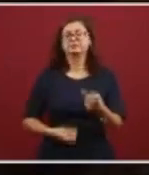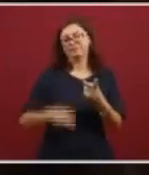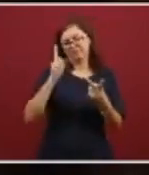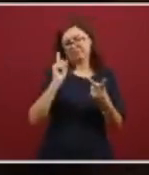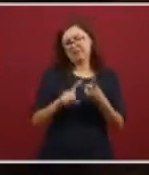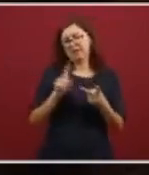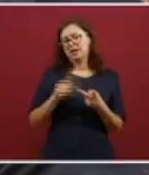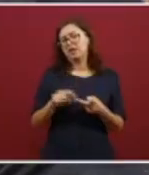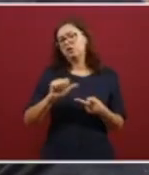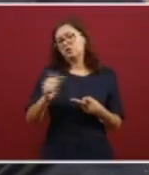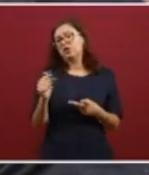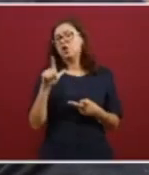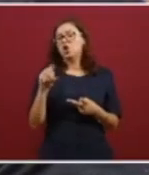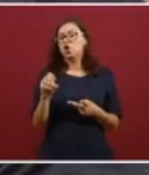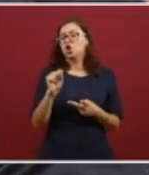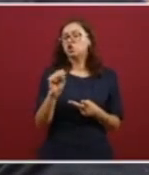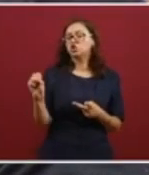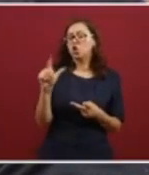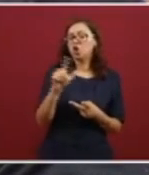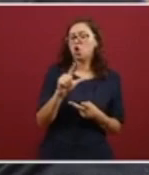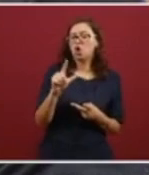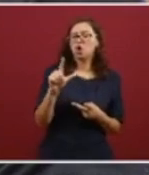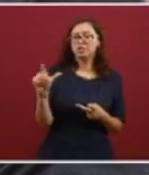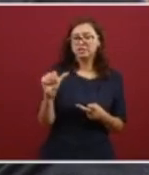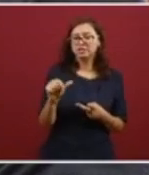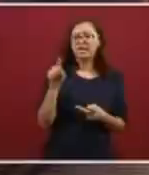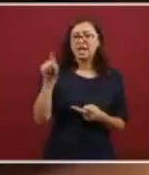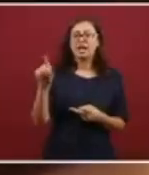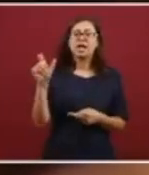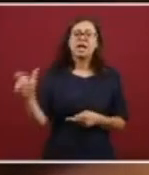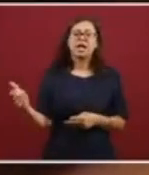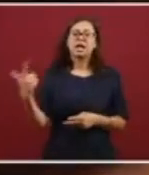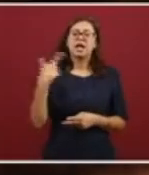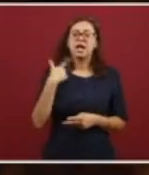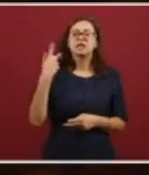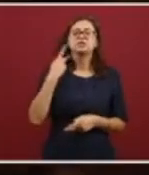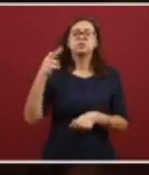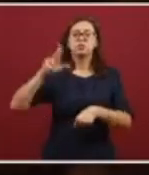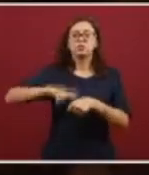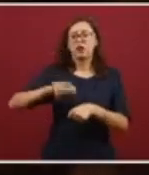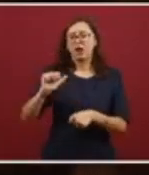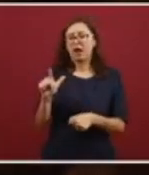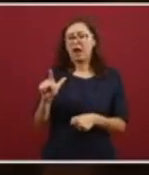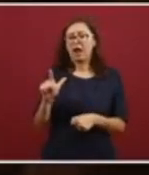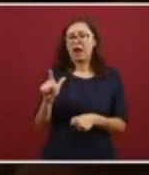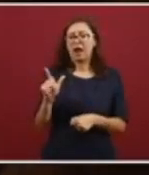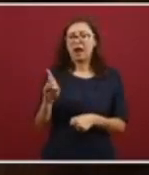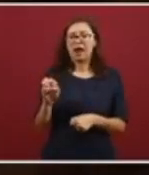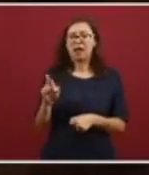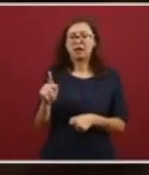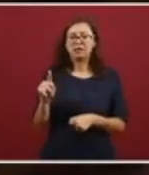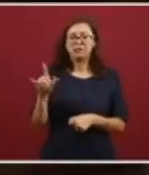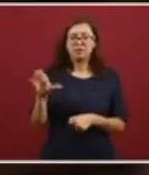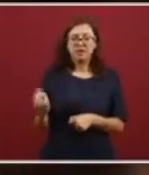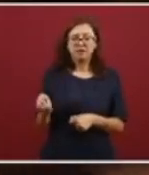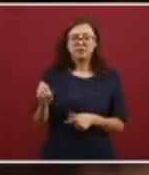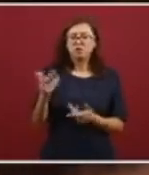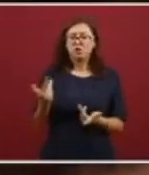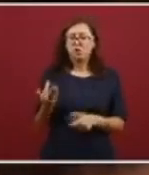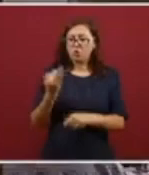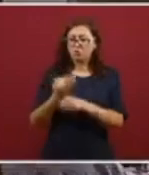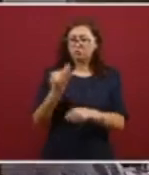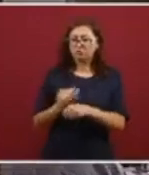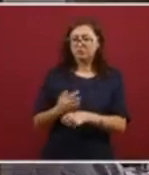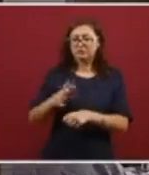pero ya se habla que continúa, por ejemplo, el exprocurador Alberto Elías, incluso ya se habla de Rosario Robles. ¿Es esta una cacería de